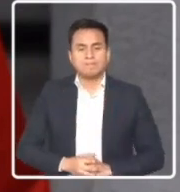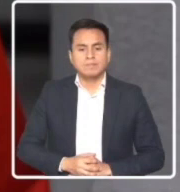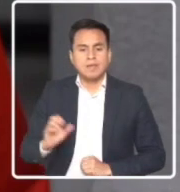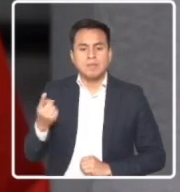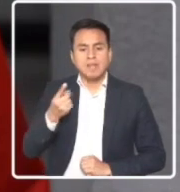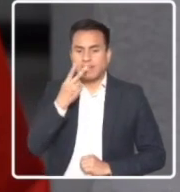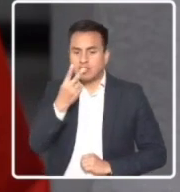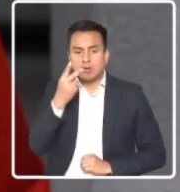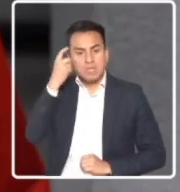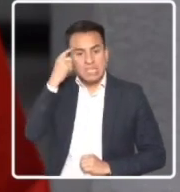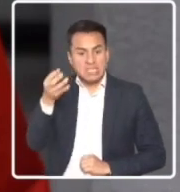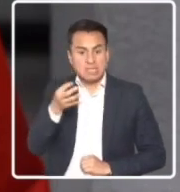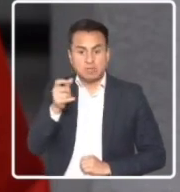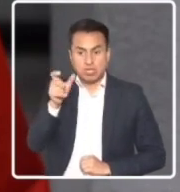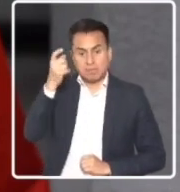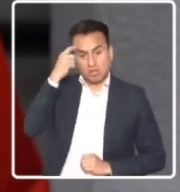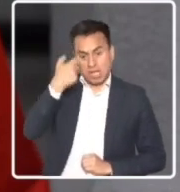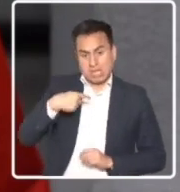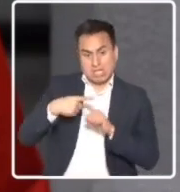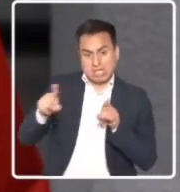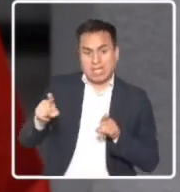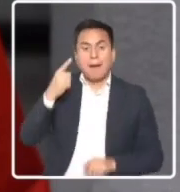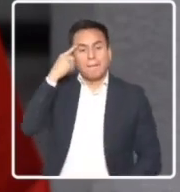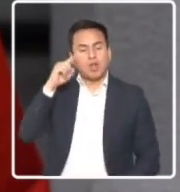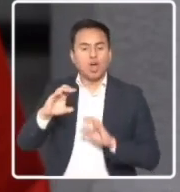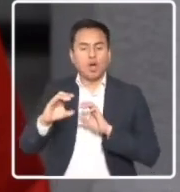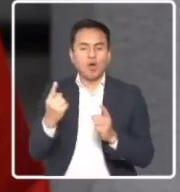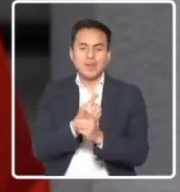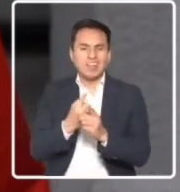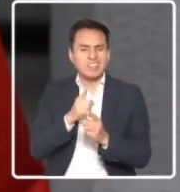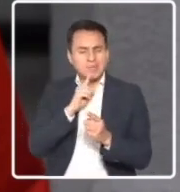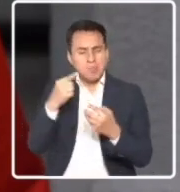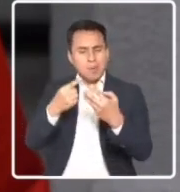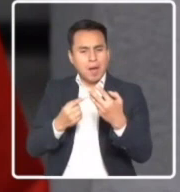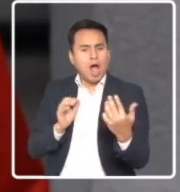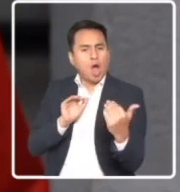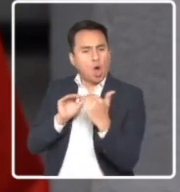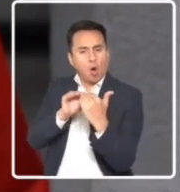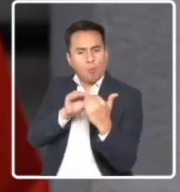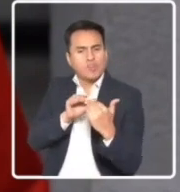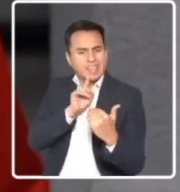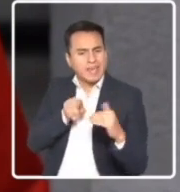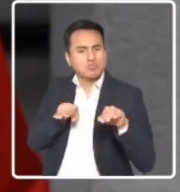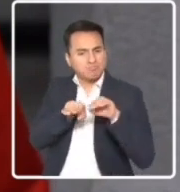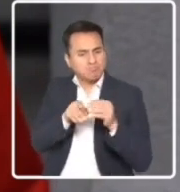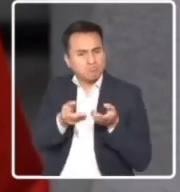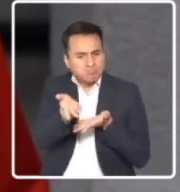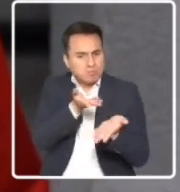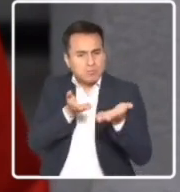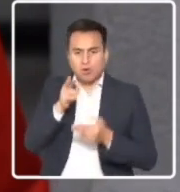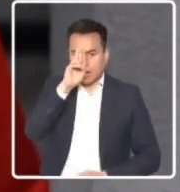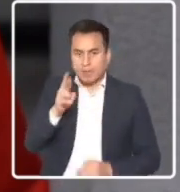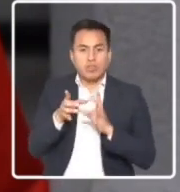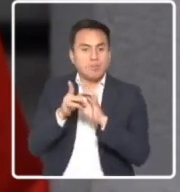una primera visión podrían decir de que somos personas muy distintas. Sin embargo, lo que hemos conversado, nos damos cuenta de que tenemos muchísimas cosas en común y que compartimos el